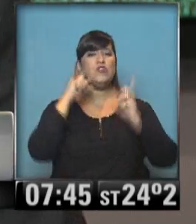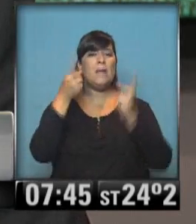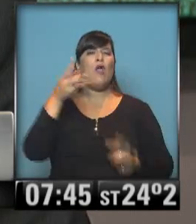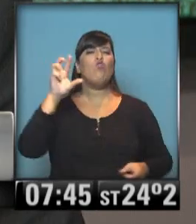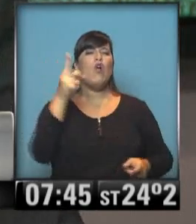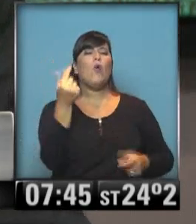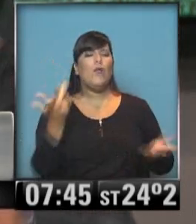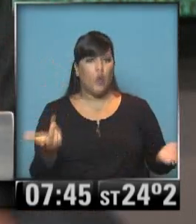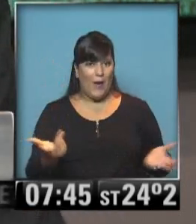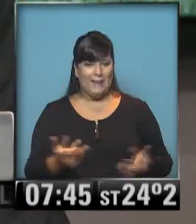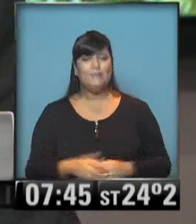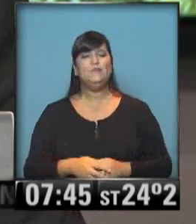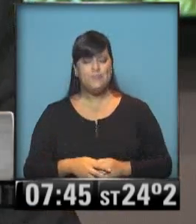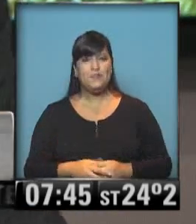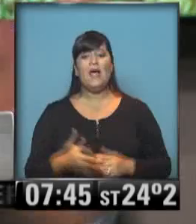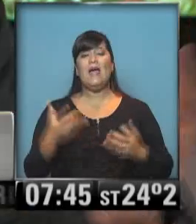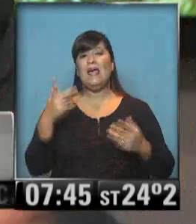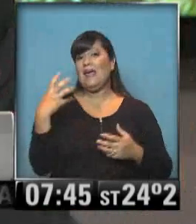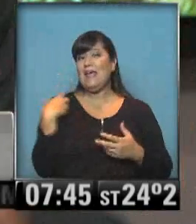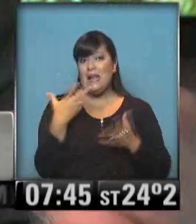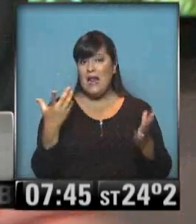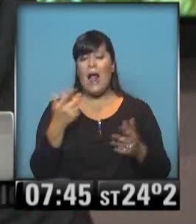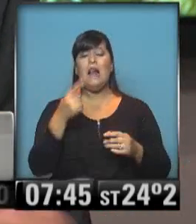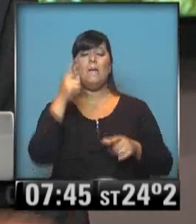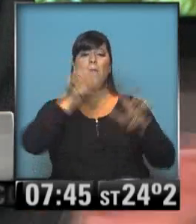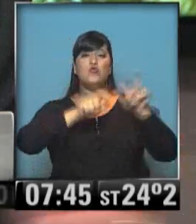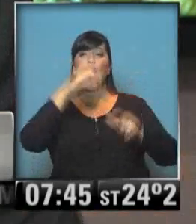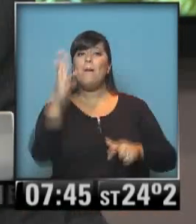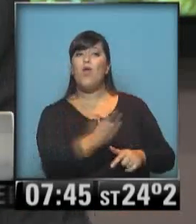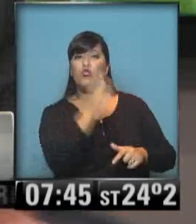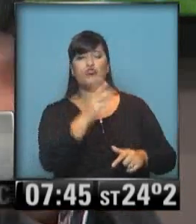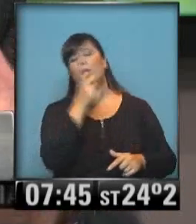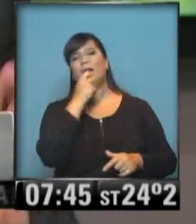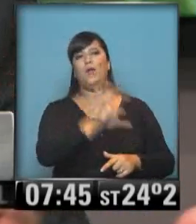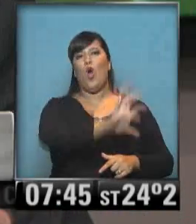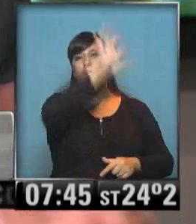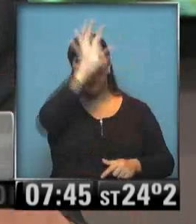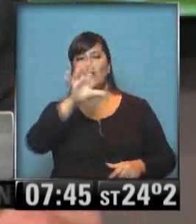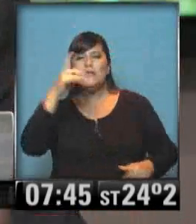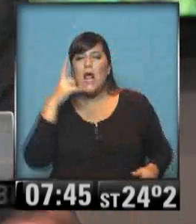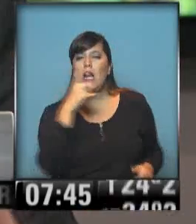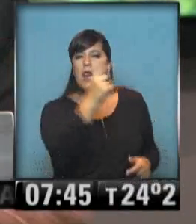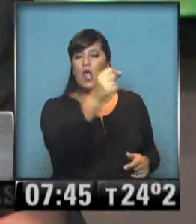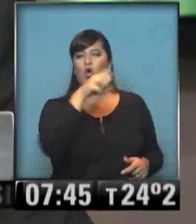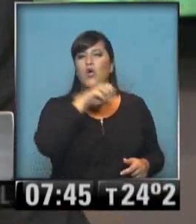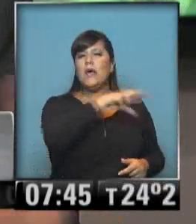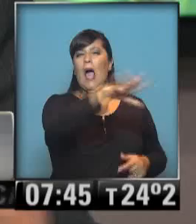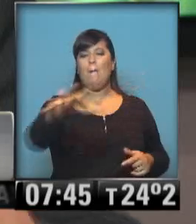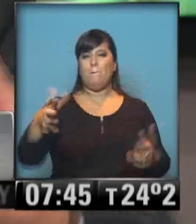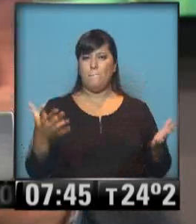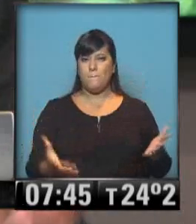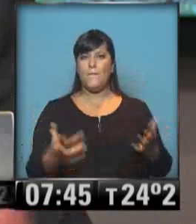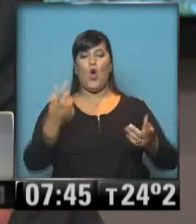que normalmente el productor que está en en el interior por ahí alejado y un pequeño productor o mediano que